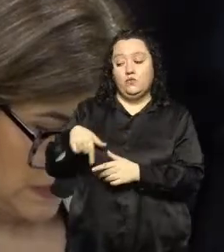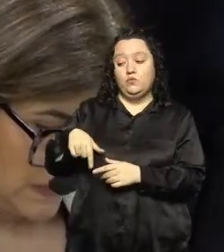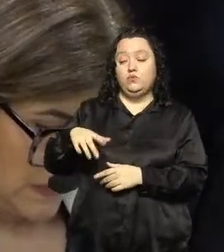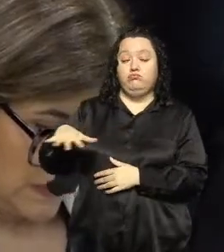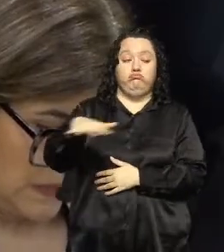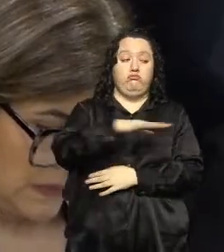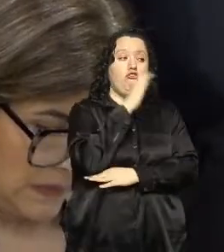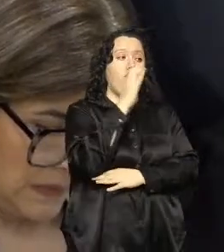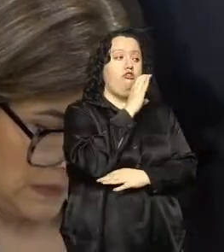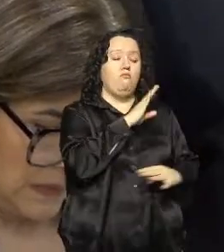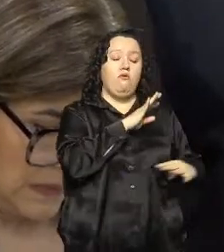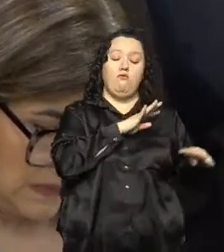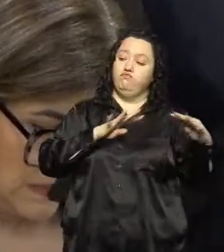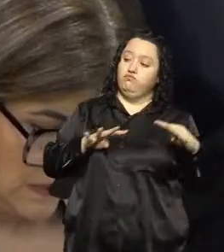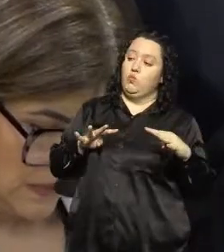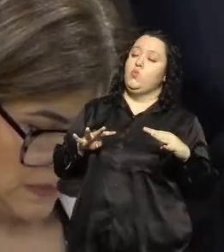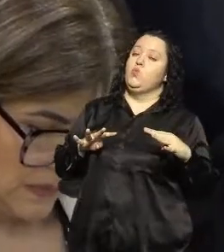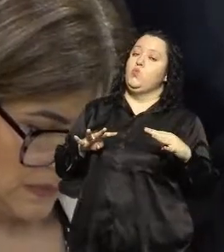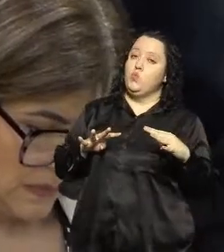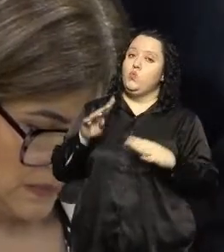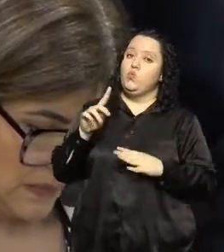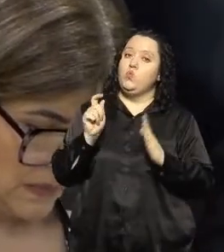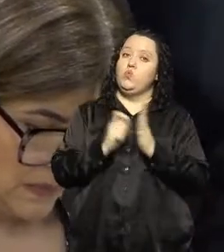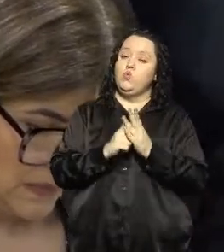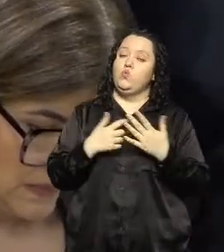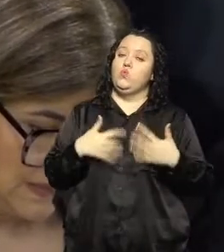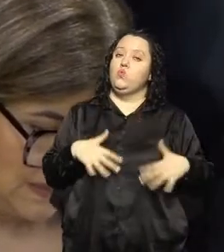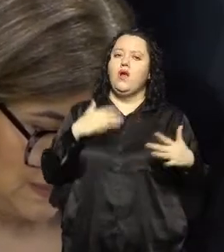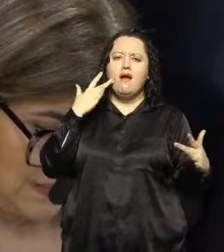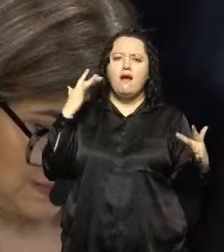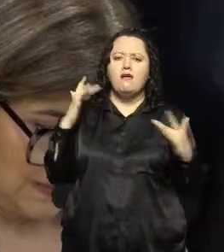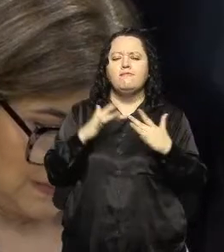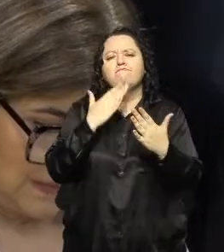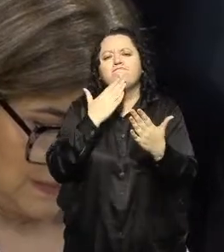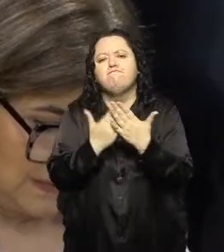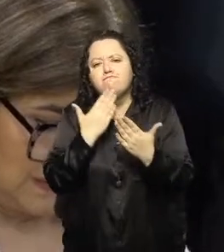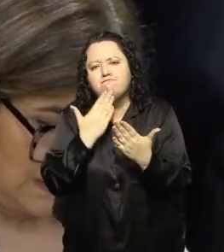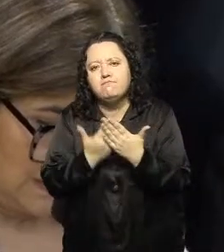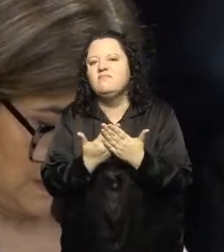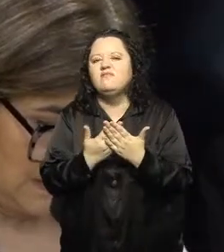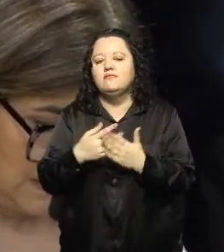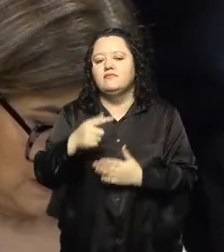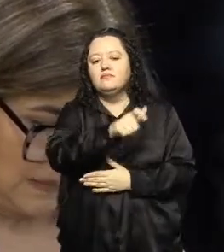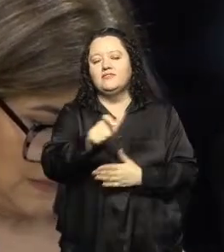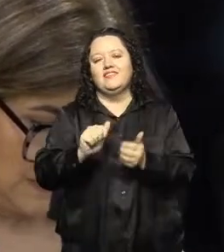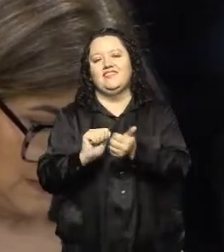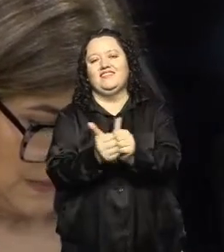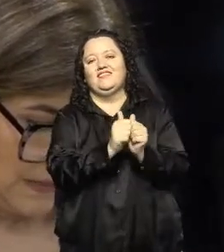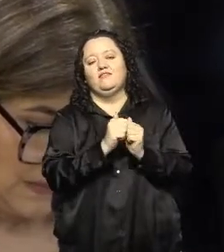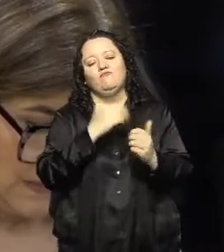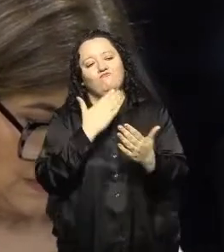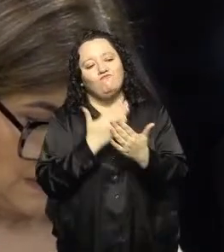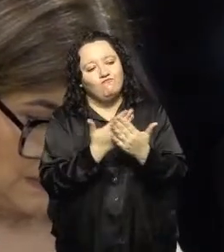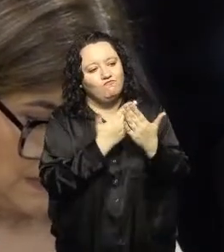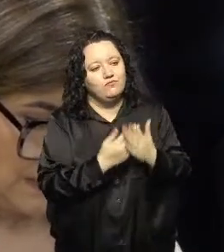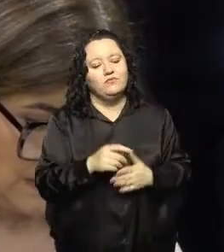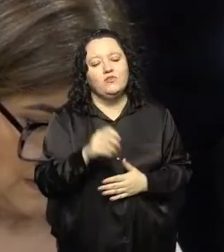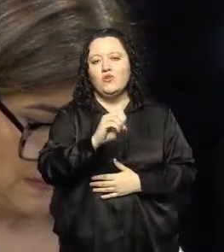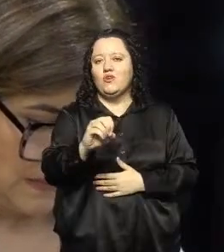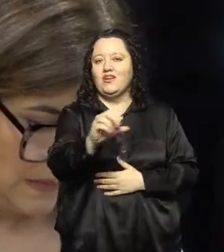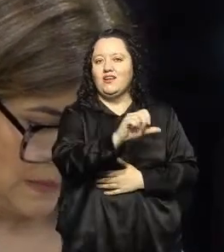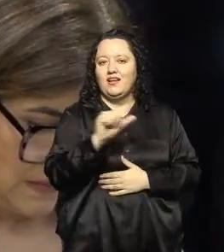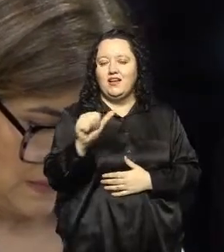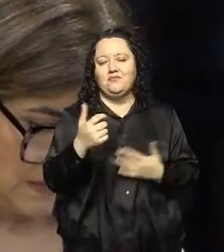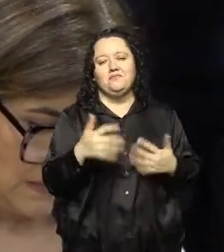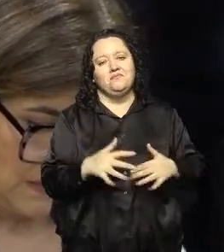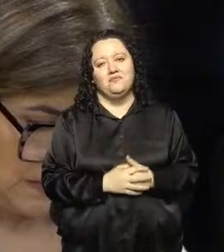colombianos como ese momento en que podemos decirles gracias a nuestros deportistas y a nuestras deportistas,